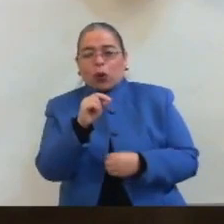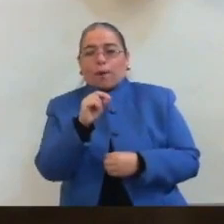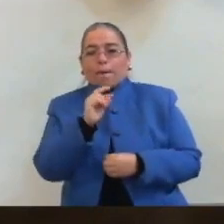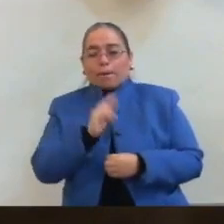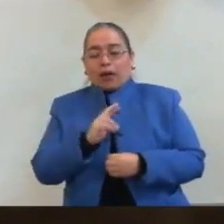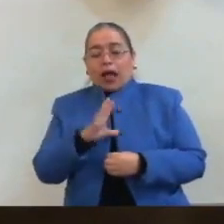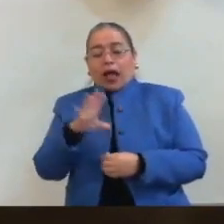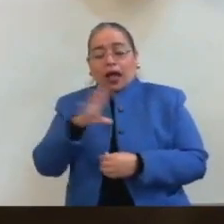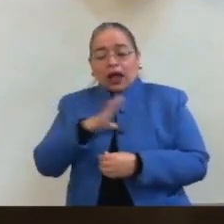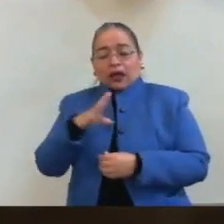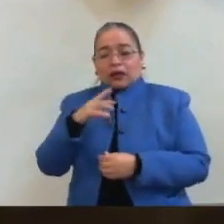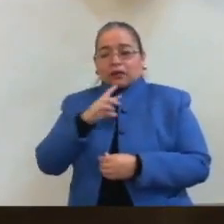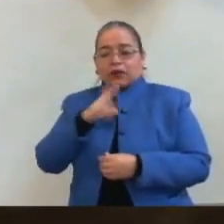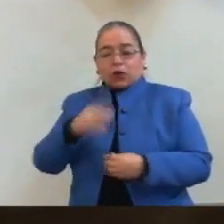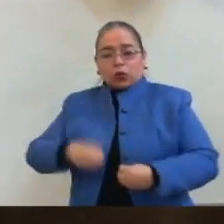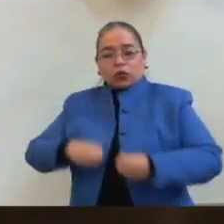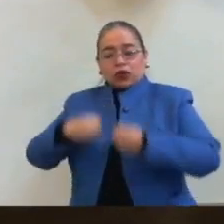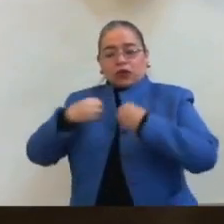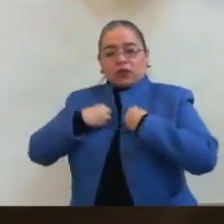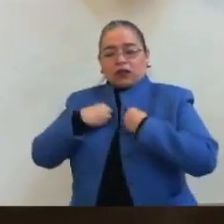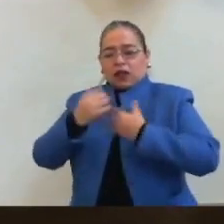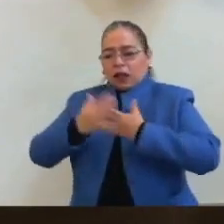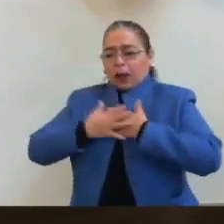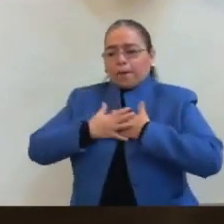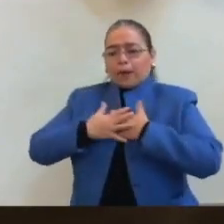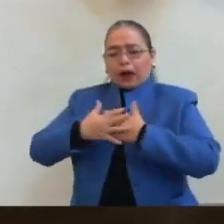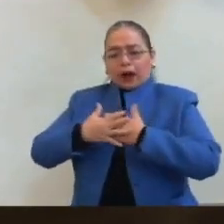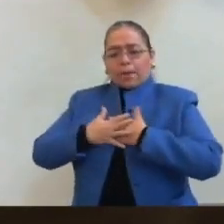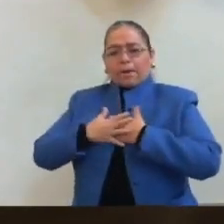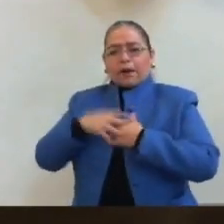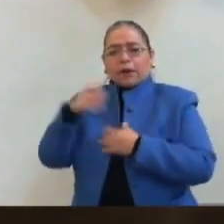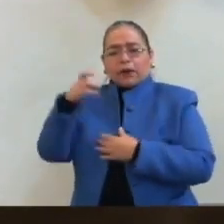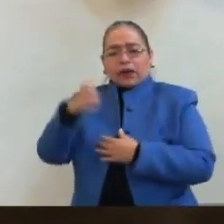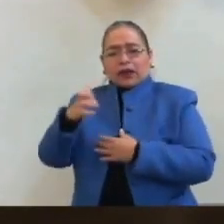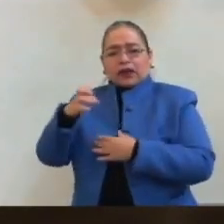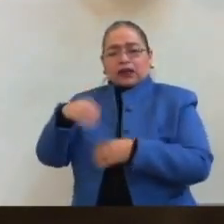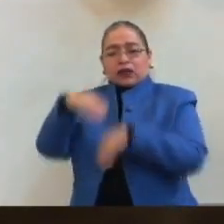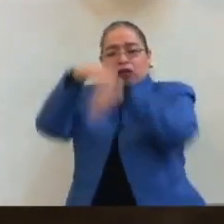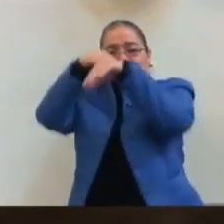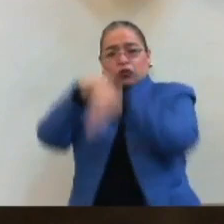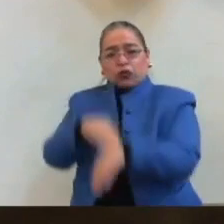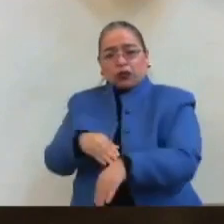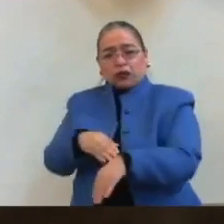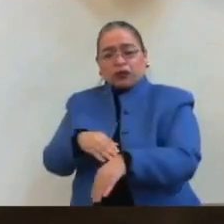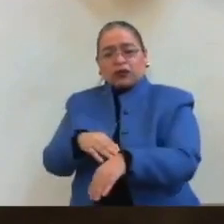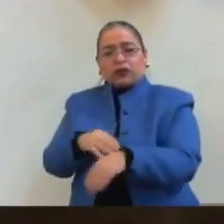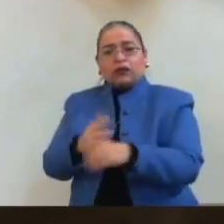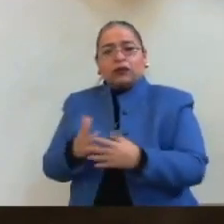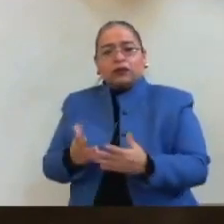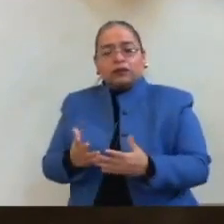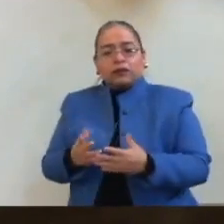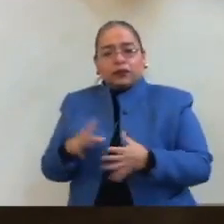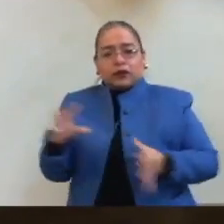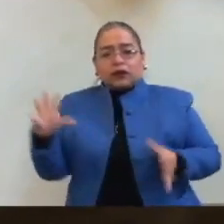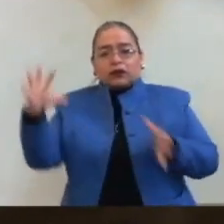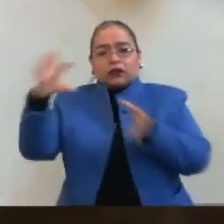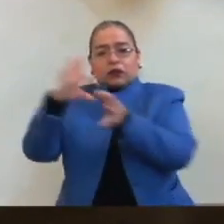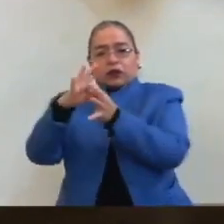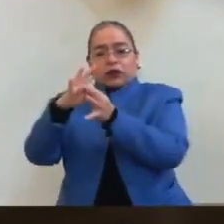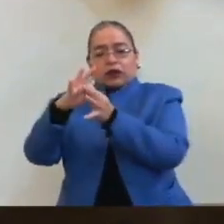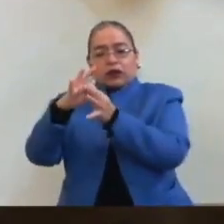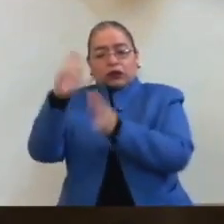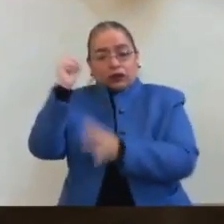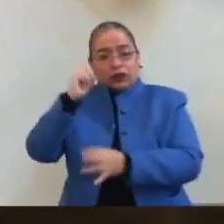así el tiempo cumple su objetivo se llena se hace